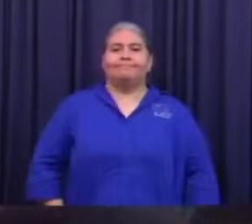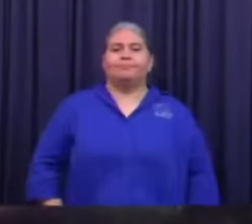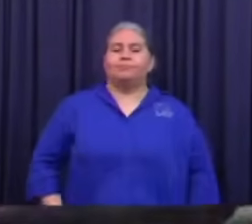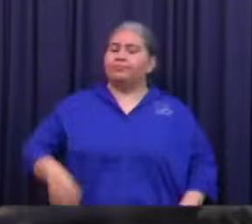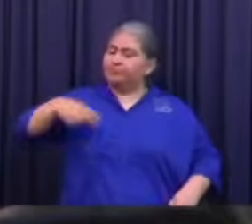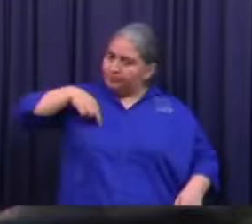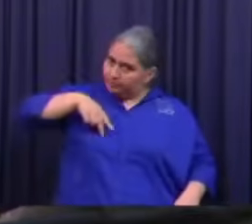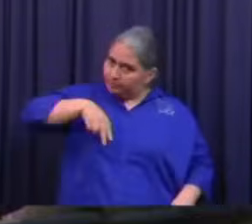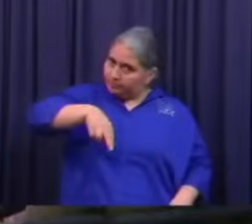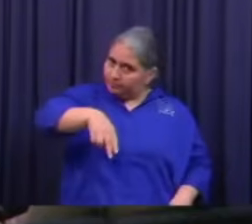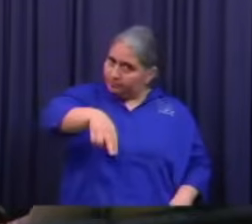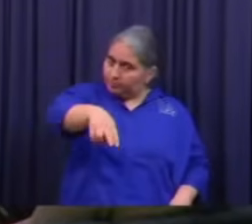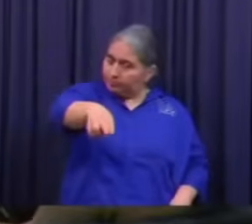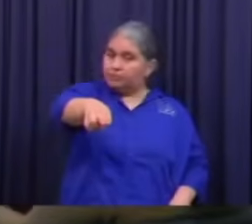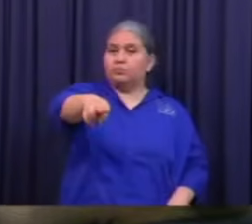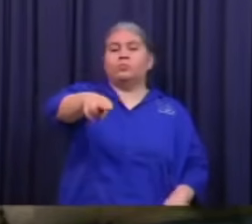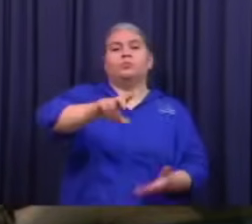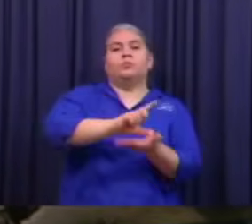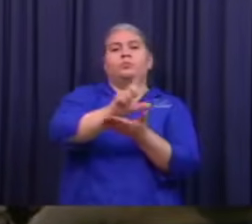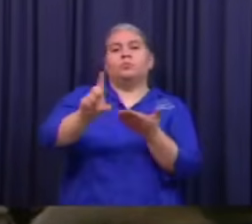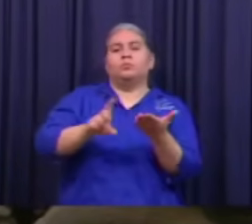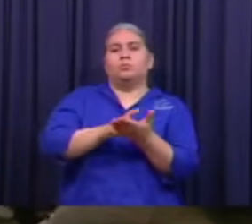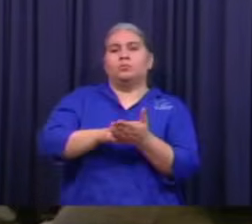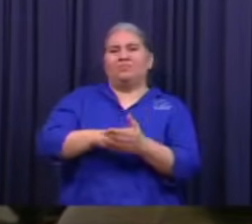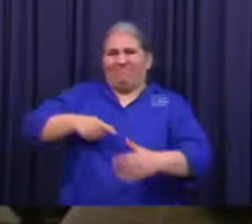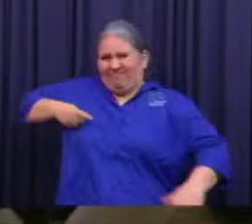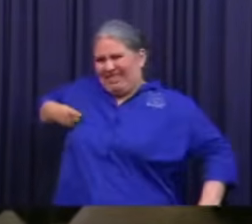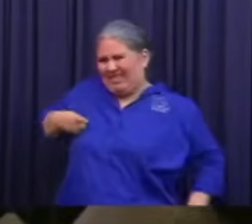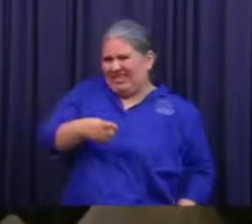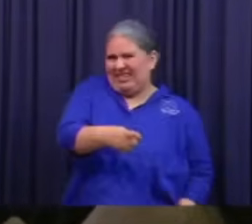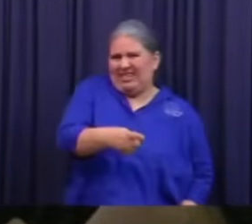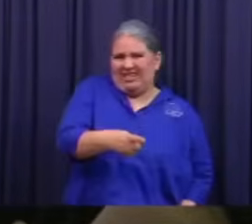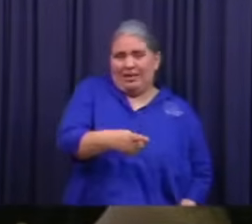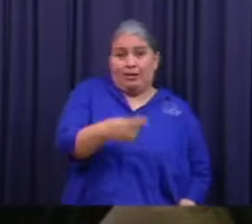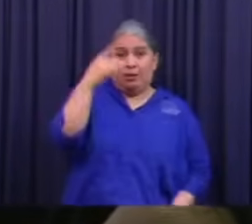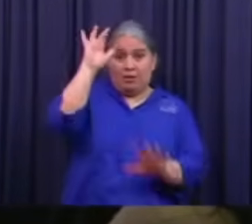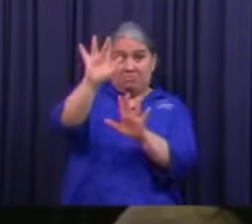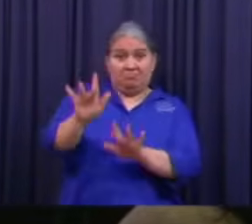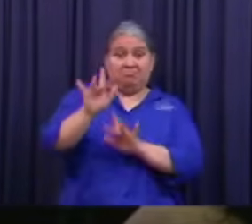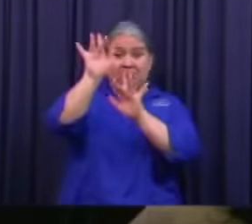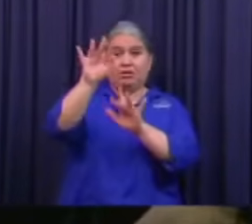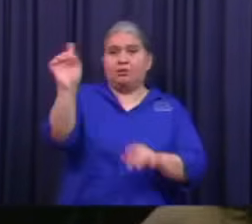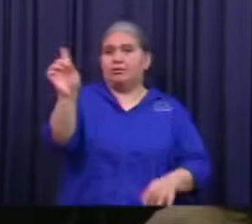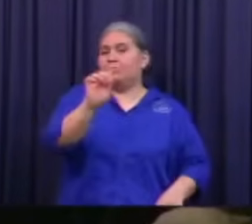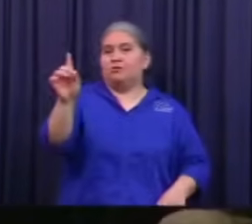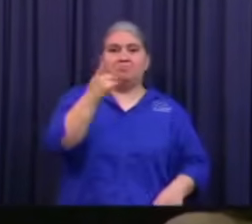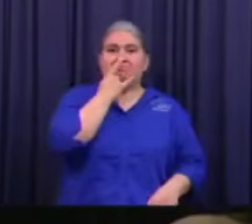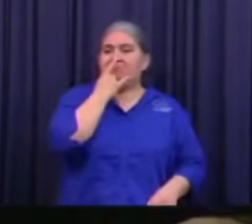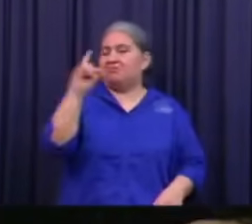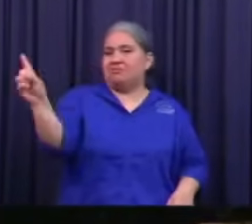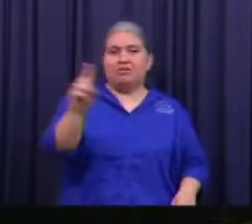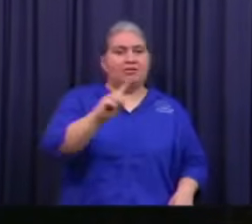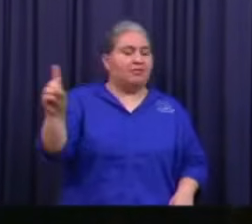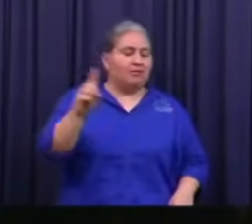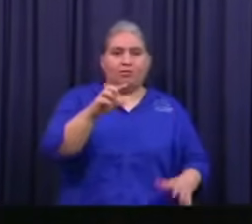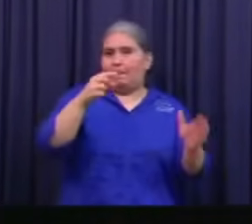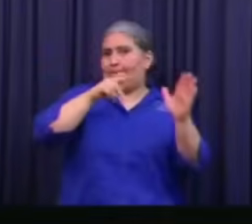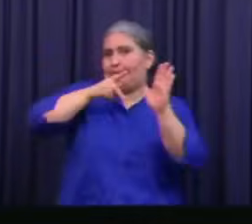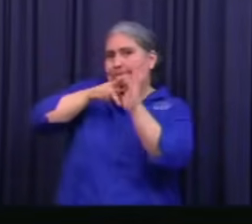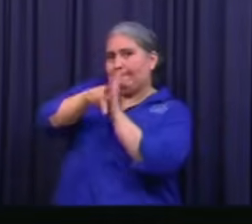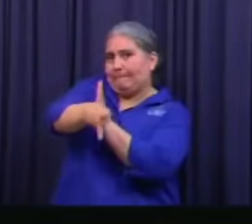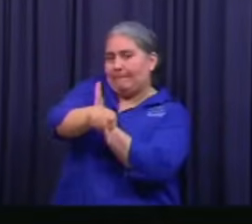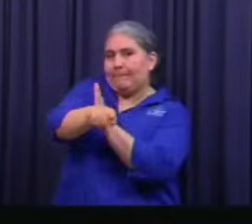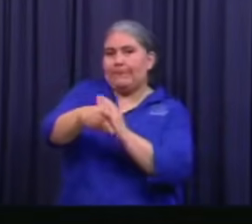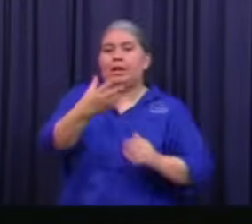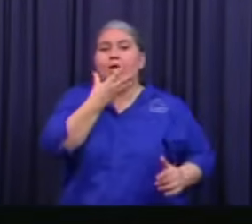por la ciudad en Pos de él herid y no tenga Piedad vuestro ojo no perdonéis matad viejos jóvenes doncellas niños mujeres